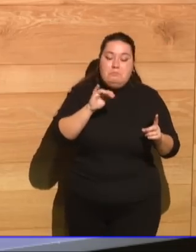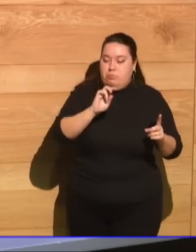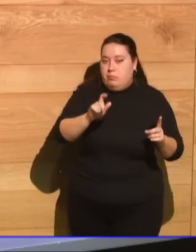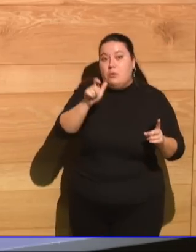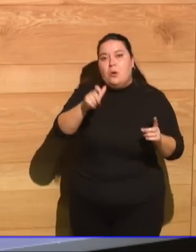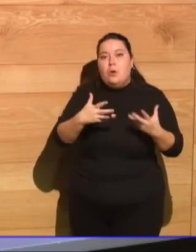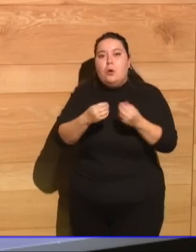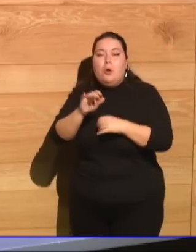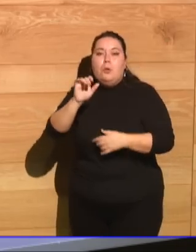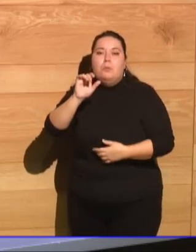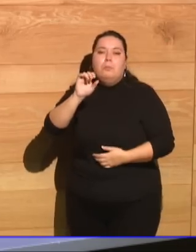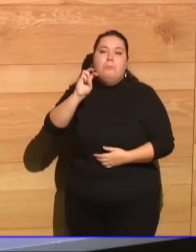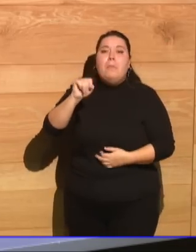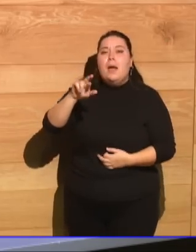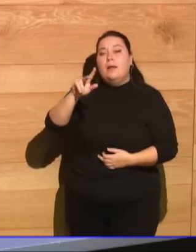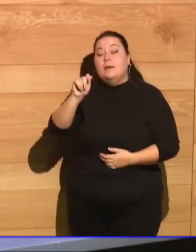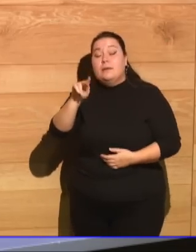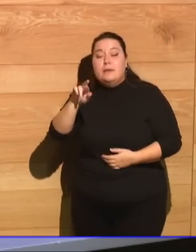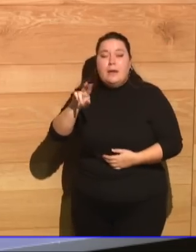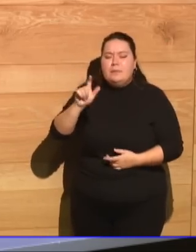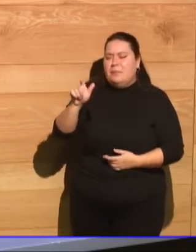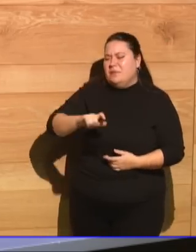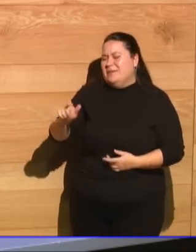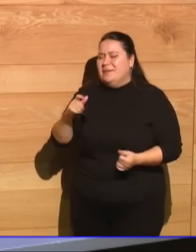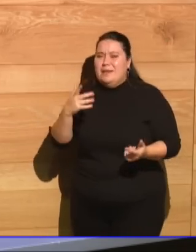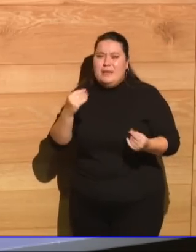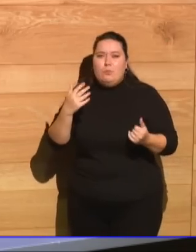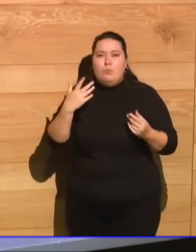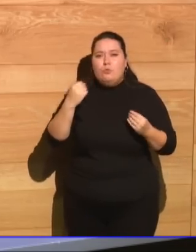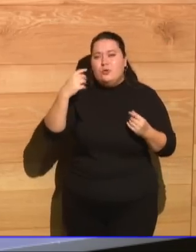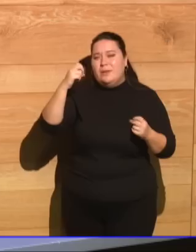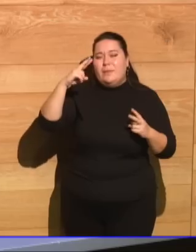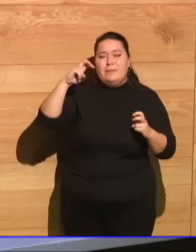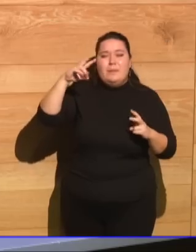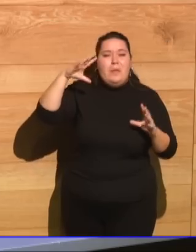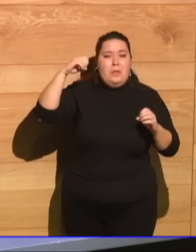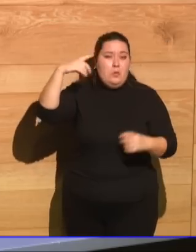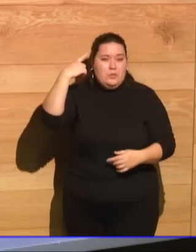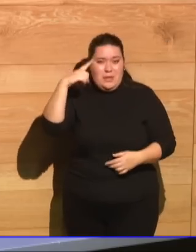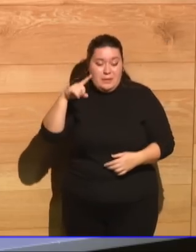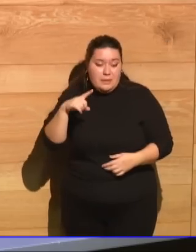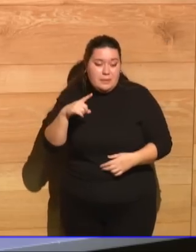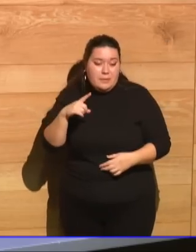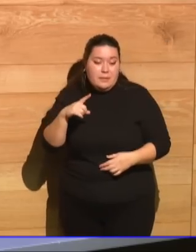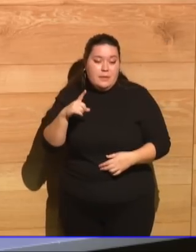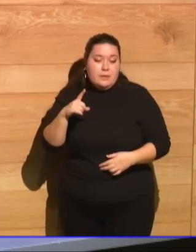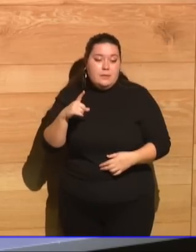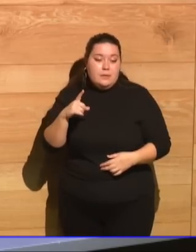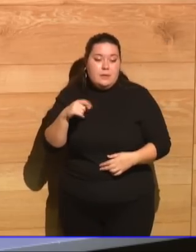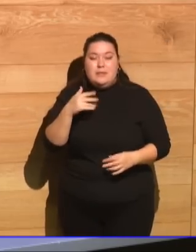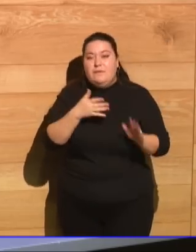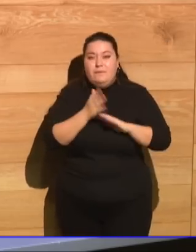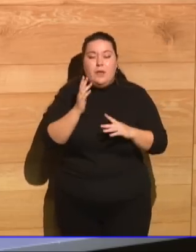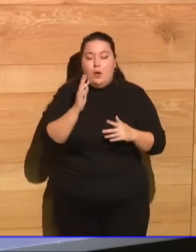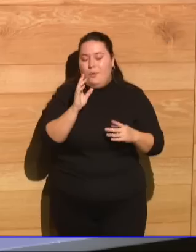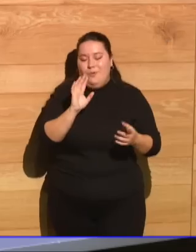Parker y Adrian Lyne y Ridley Scott, gente que sabe muchísimo de luz a la cabeza, es darle 3